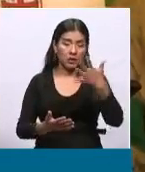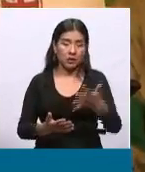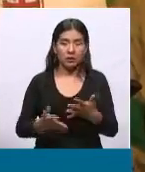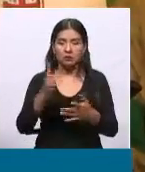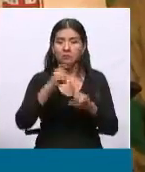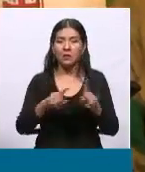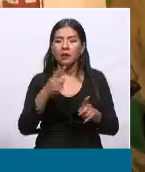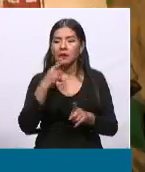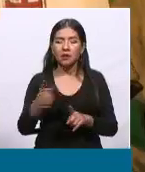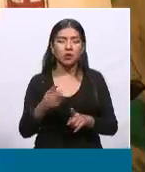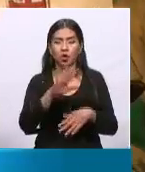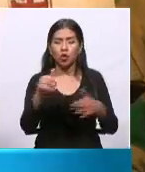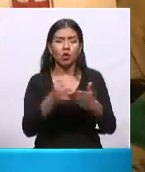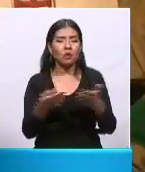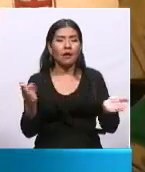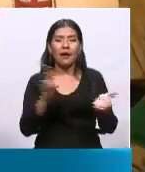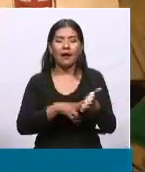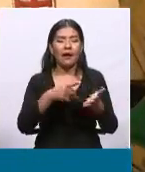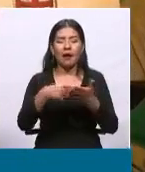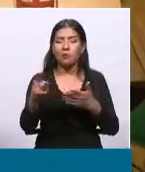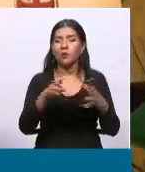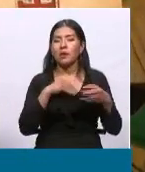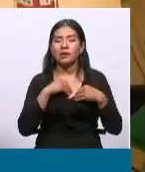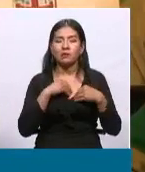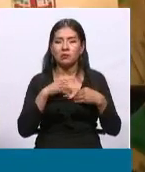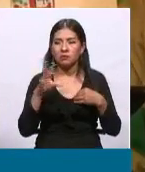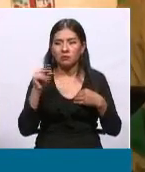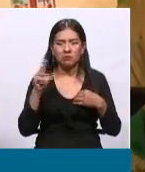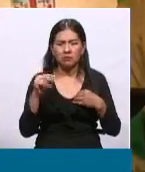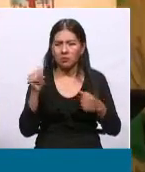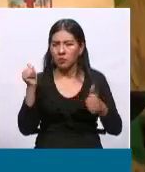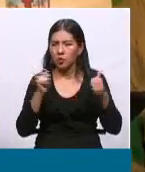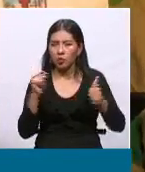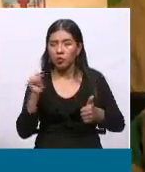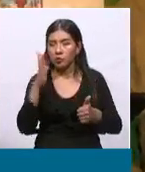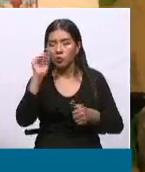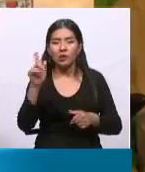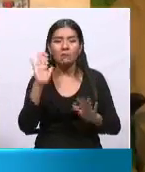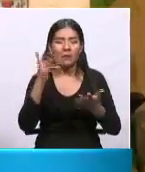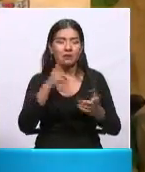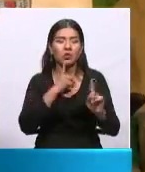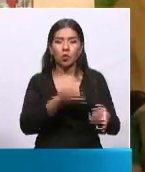presunto porque no estoy convencido hasta ahora, porque no es posible. Si el